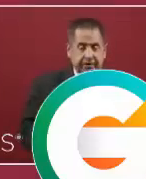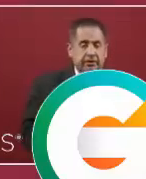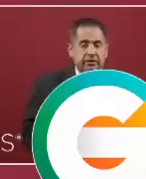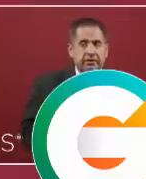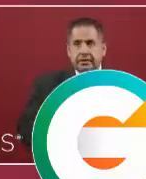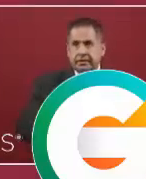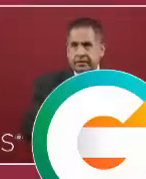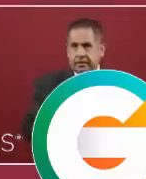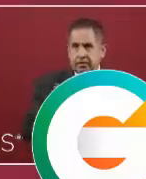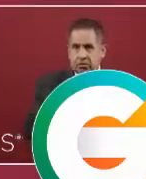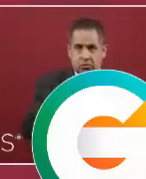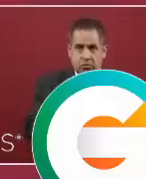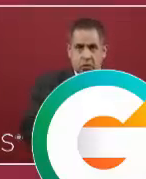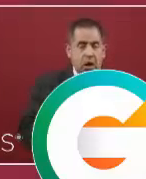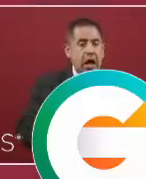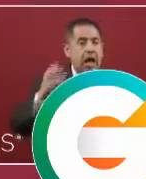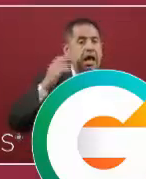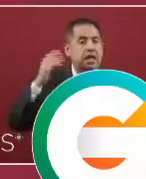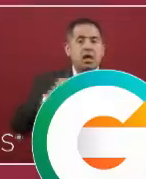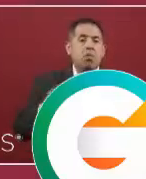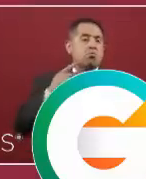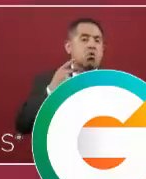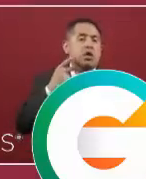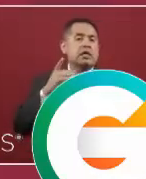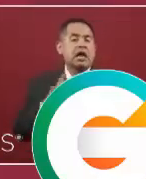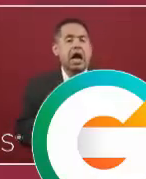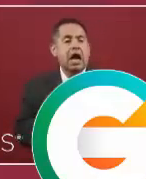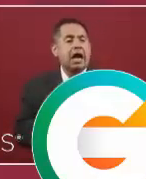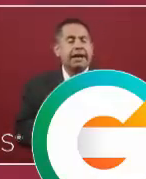llevó a cabo una política económica